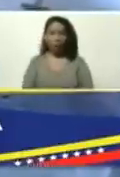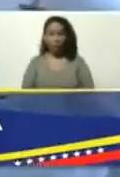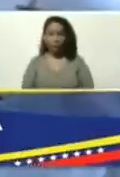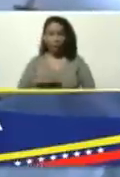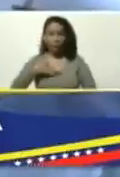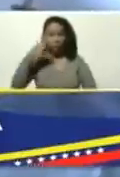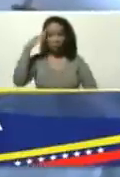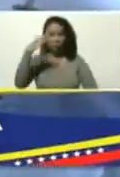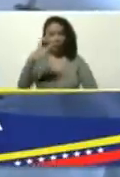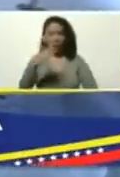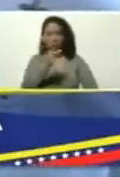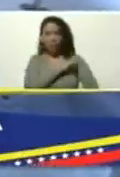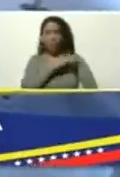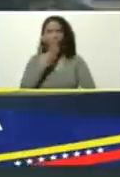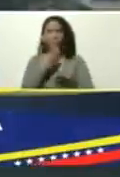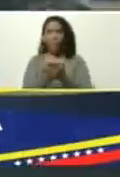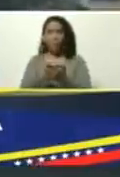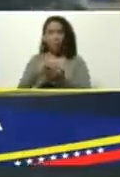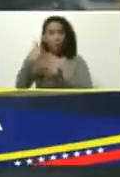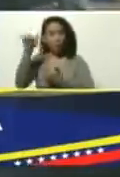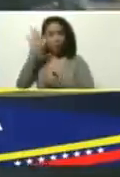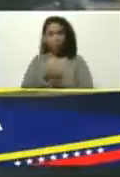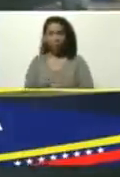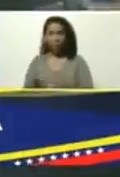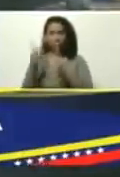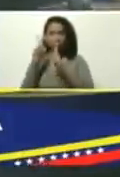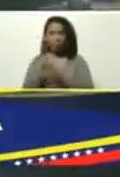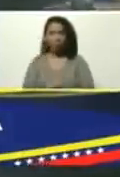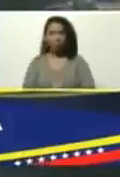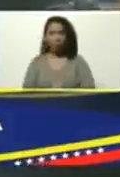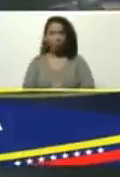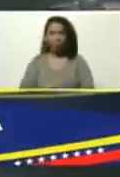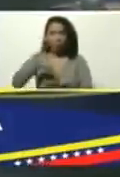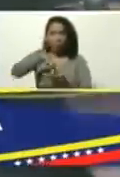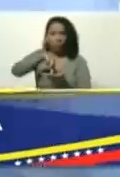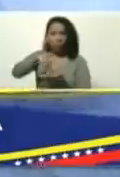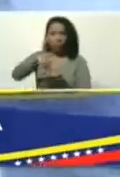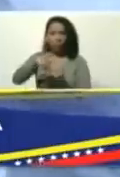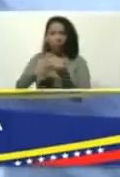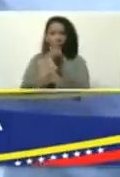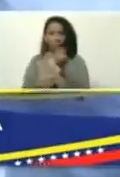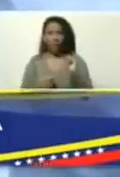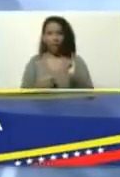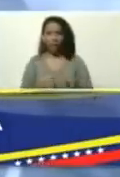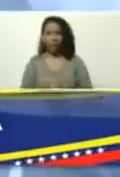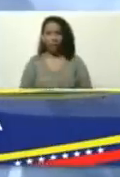jefe! ¡Permiso para retirarme! ¡Autorizado! ¡A la izquierda!